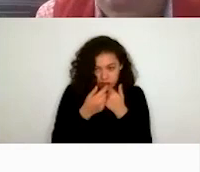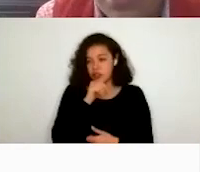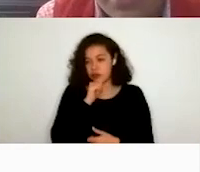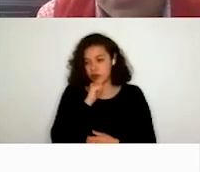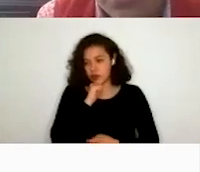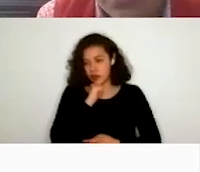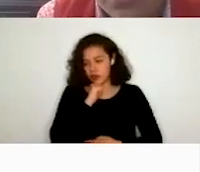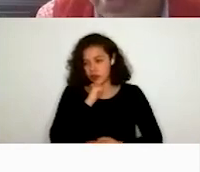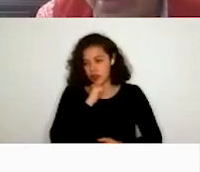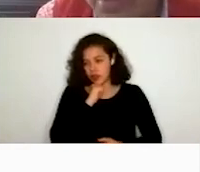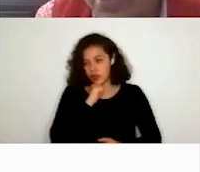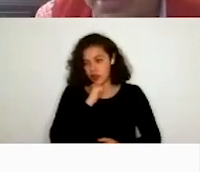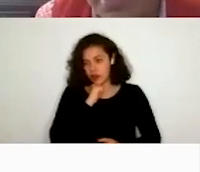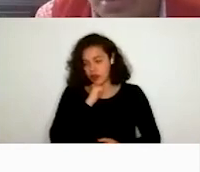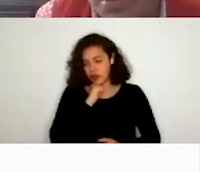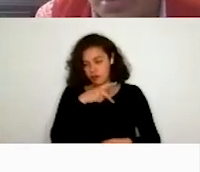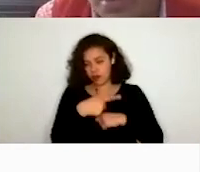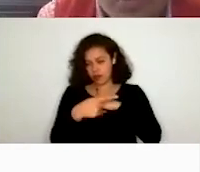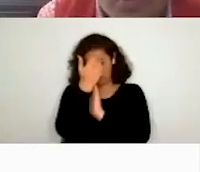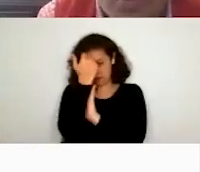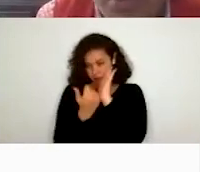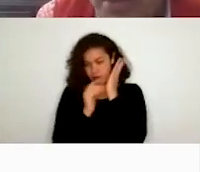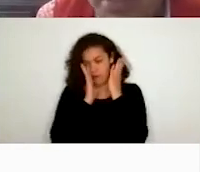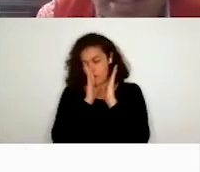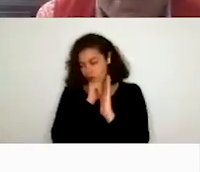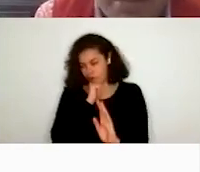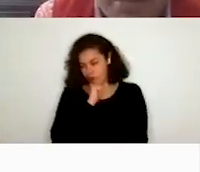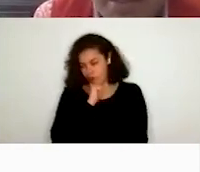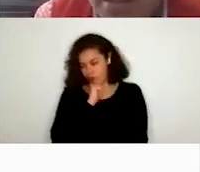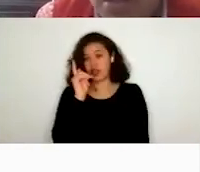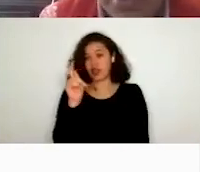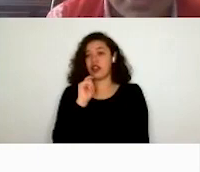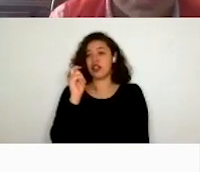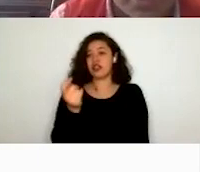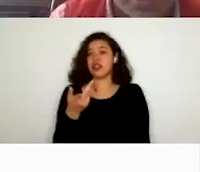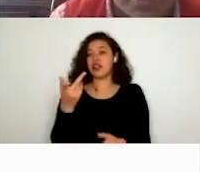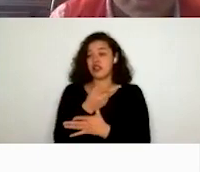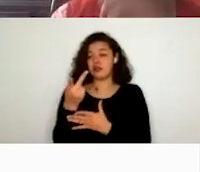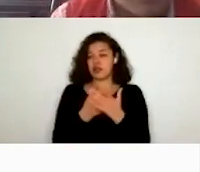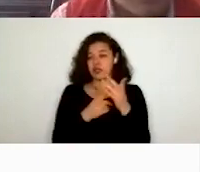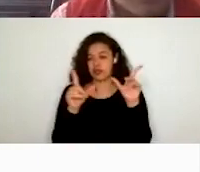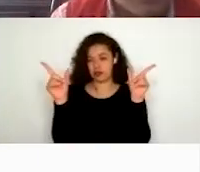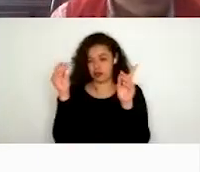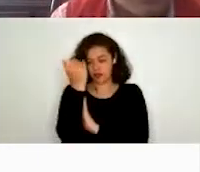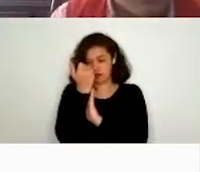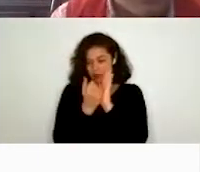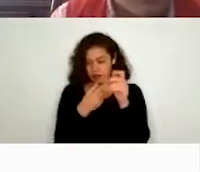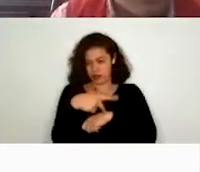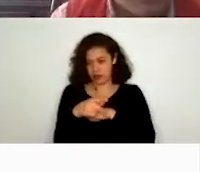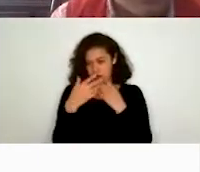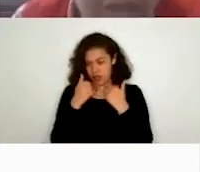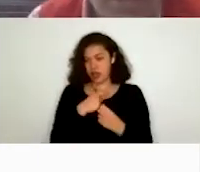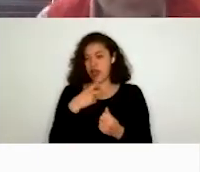yo reducir los riesgos. Por ende, no voy a poder pasar a mi plan de reducción de riesgos, ¿de acuerdo? Aquí en el plan de reducción